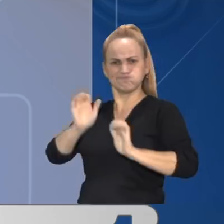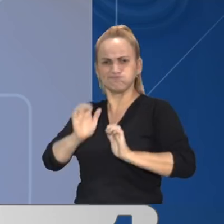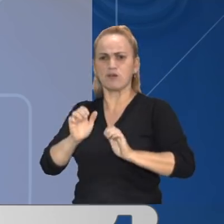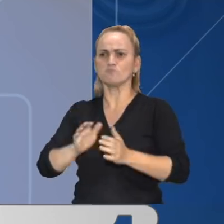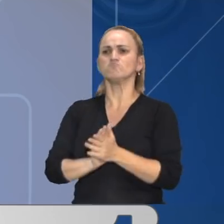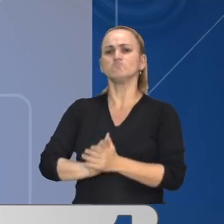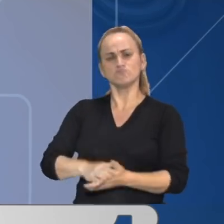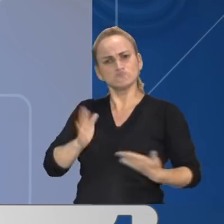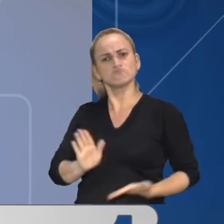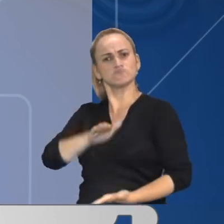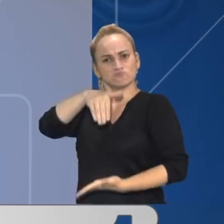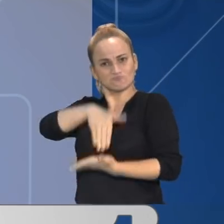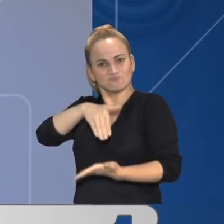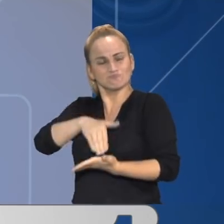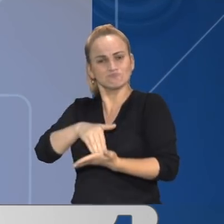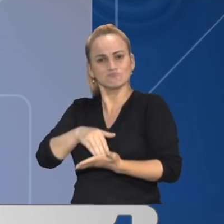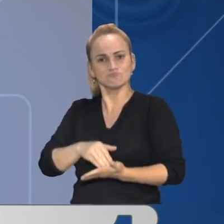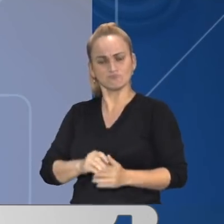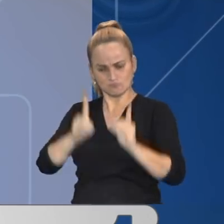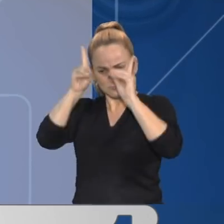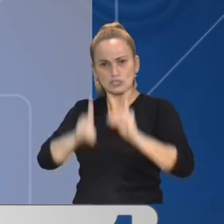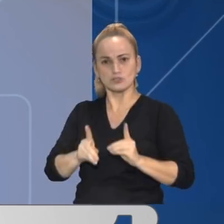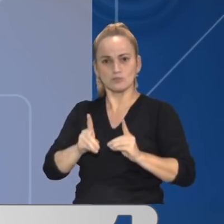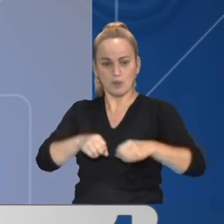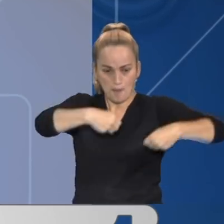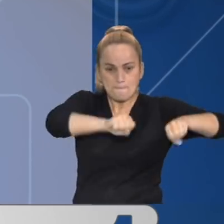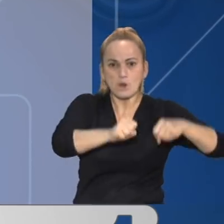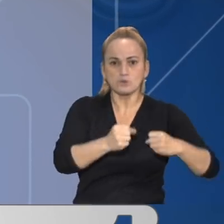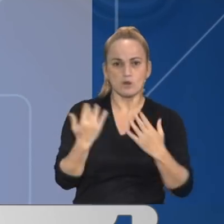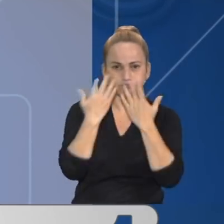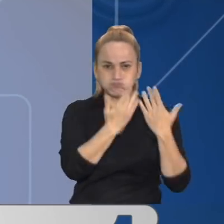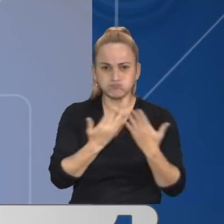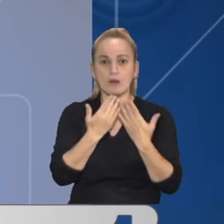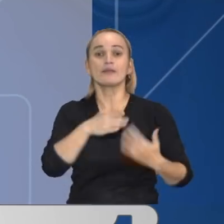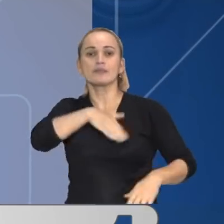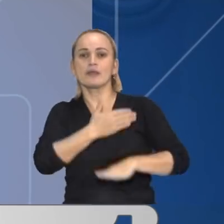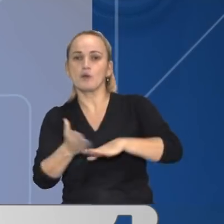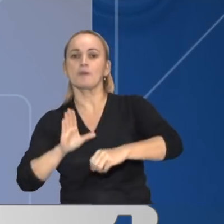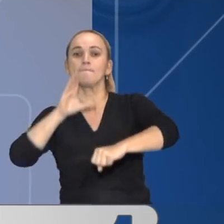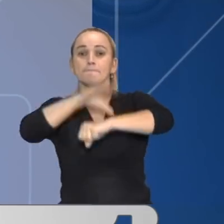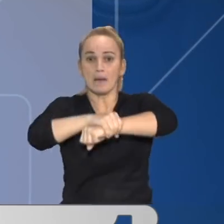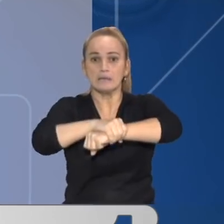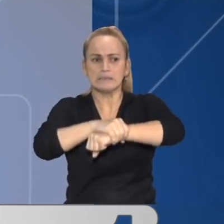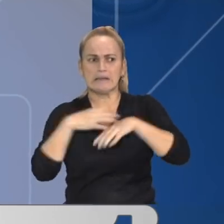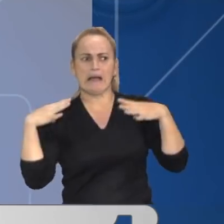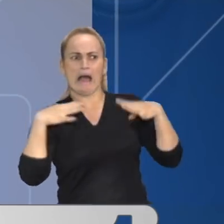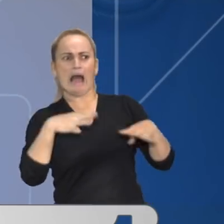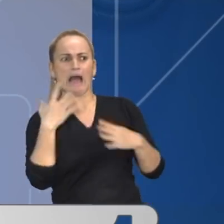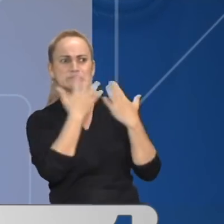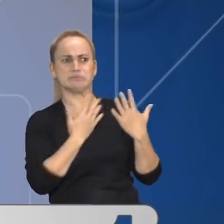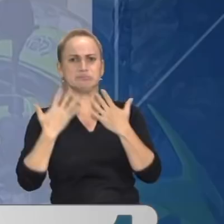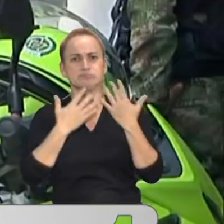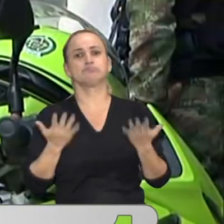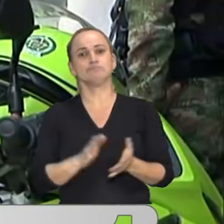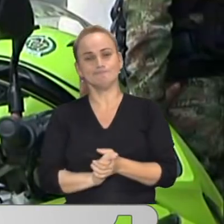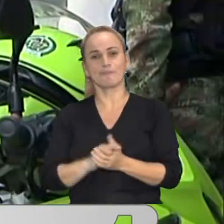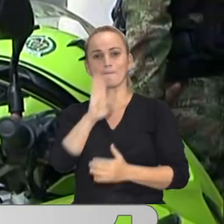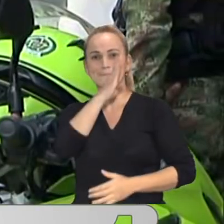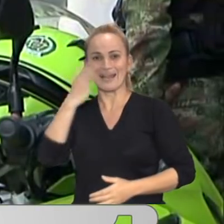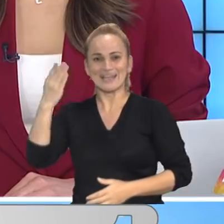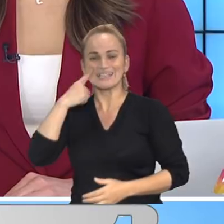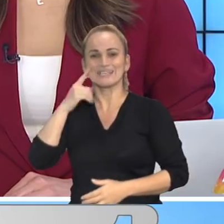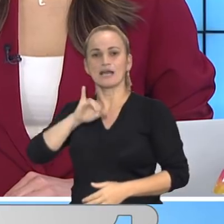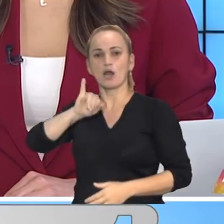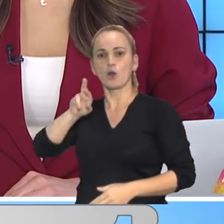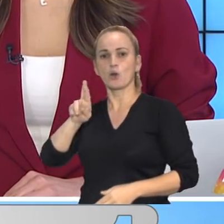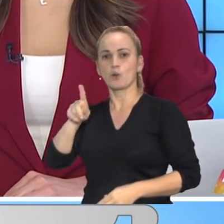policial, por lo que el hombre decidió prenderle fuego a la moto, pero fue capturado por el delito de incendio. Noticias desde Barranquilla con